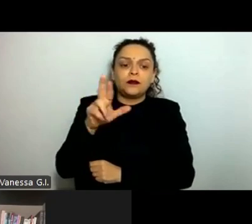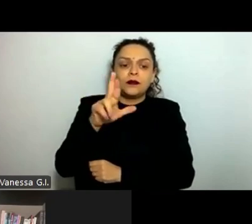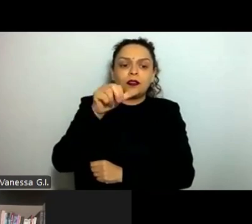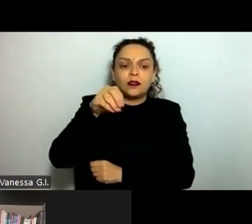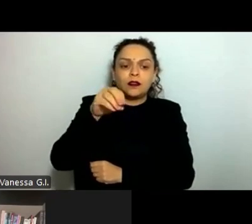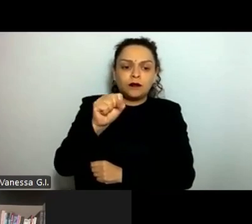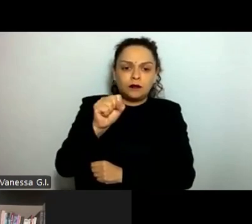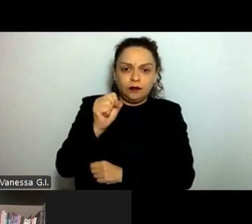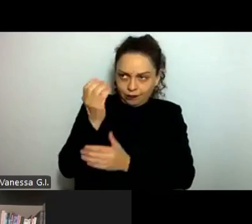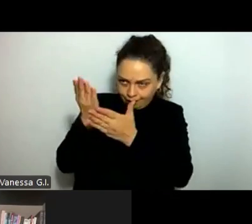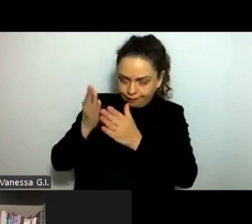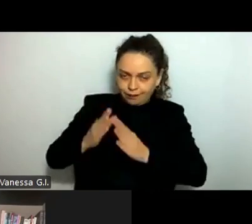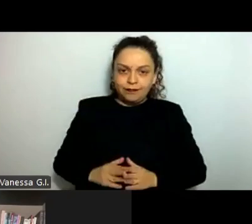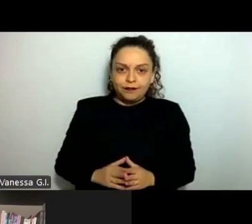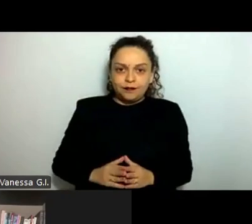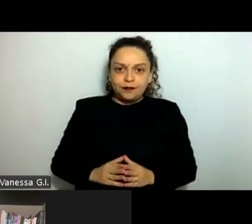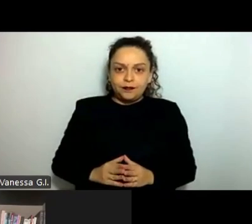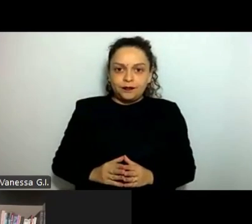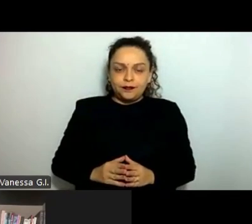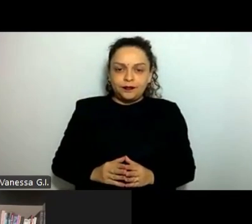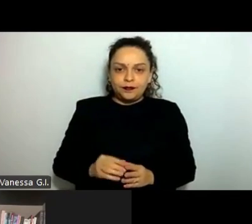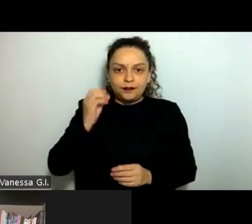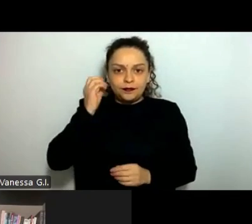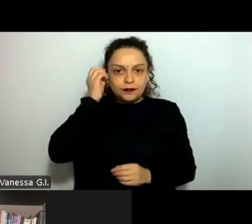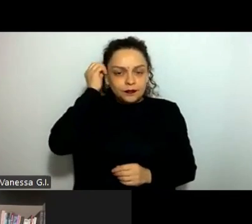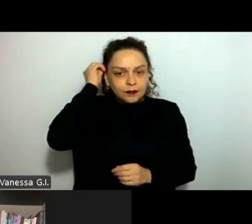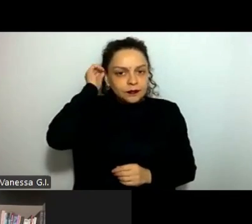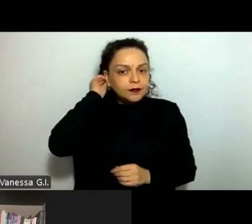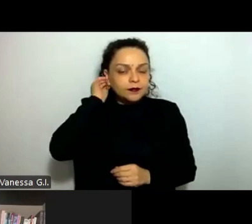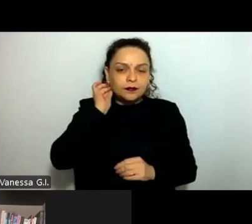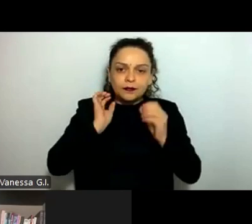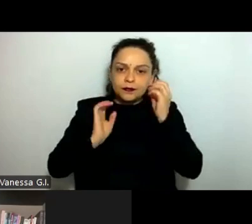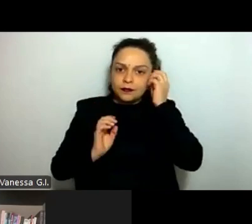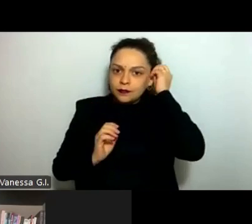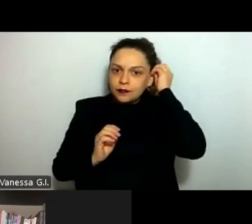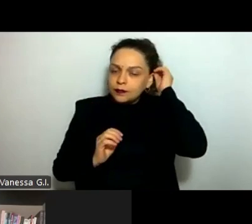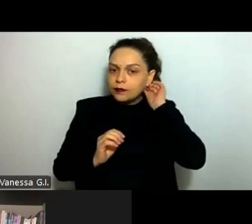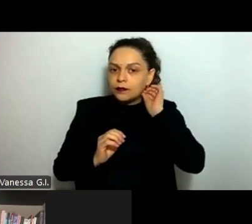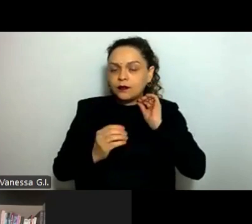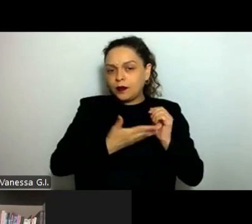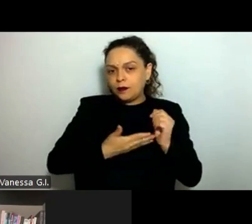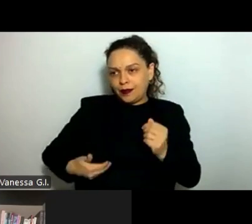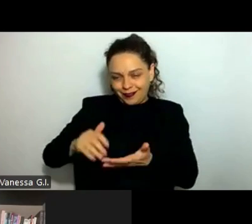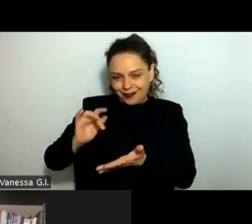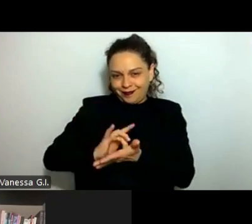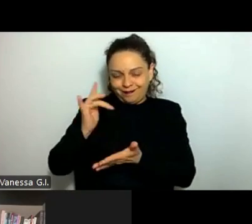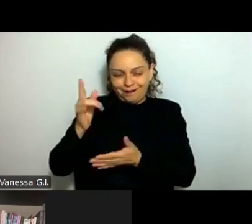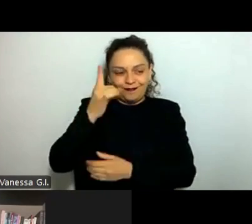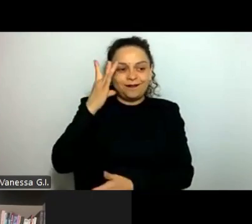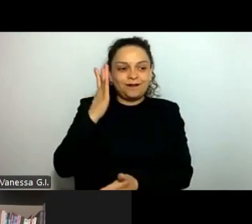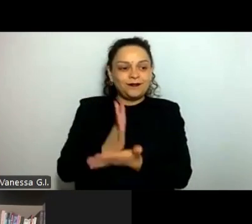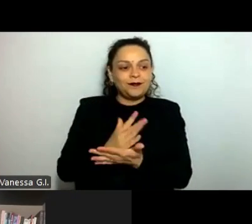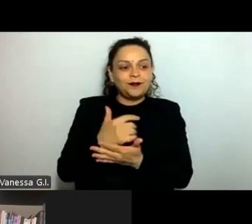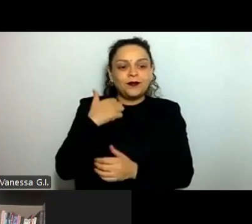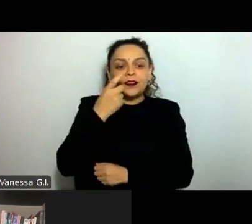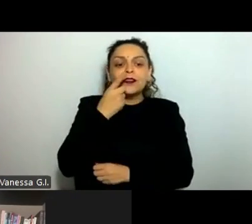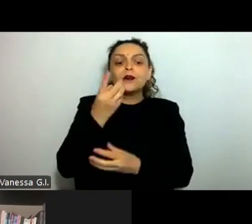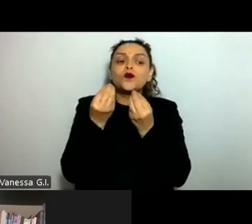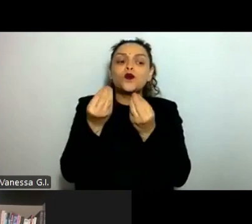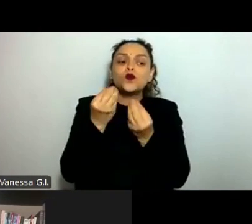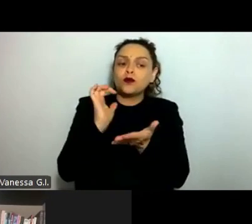Y adelante, diputado Ramos, por favor. Muchísimas gracias, presidente. Bueno, pues yo nada más agradecerle